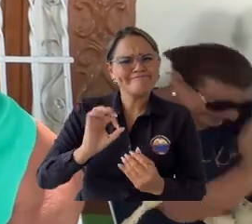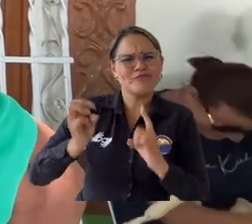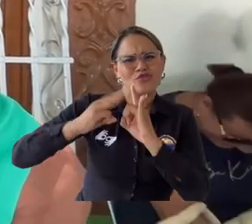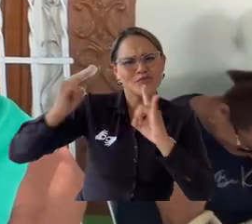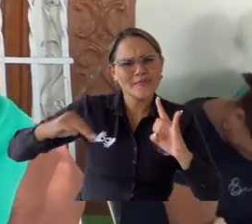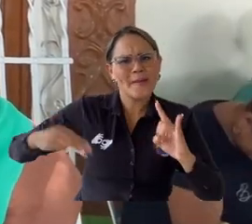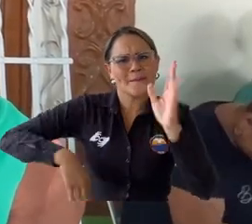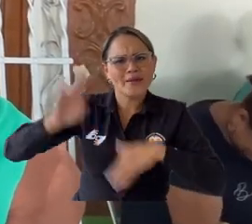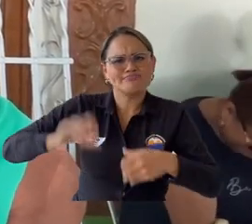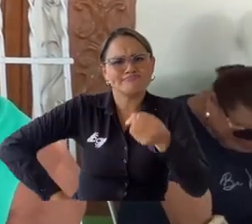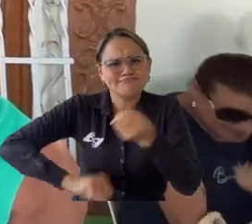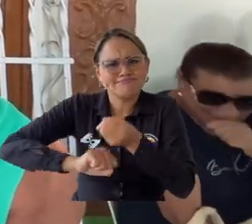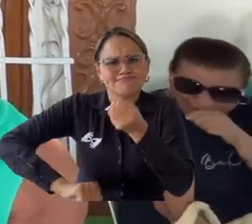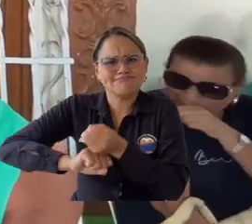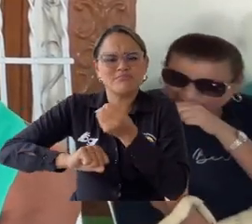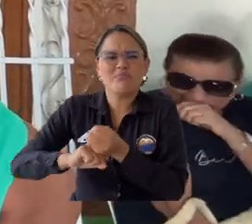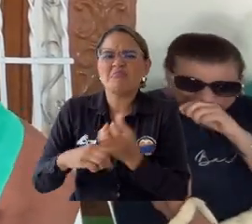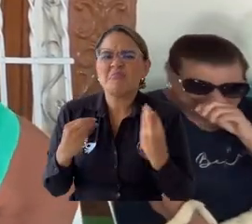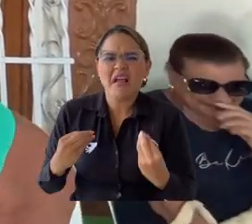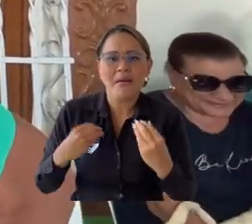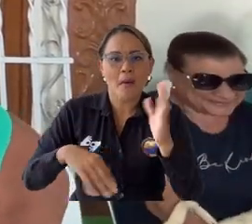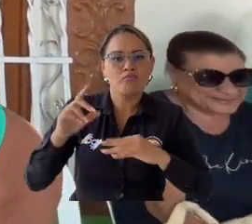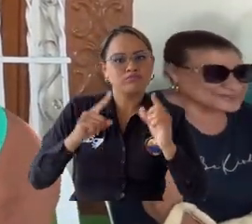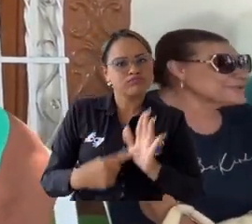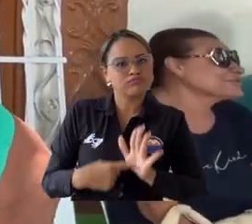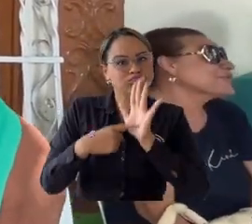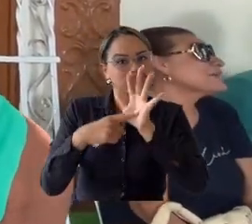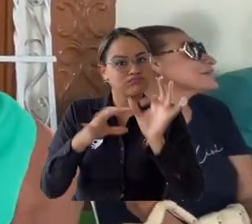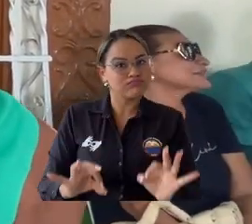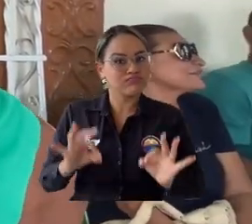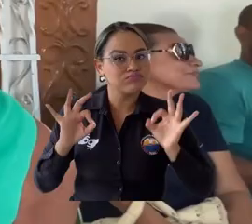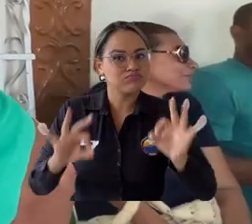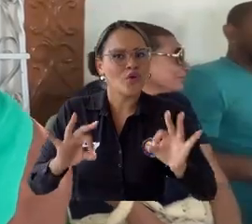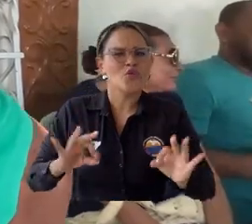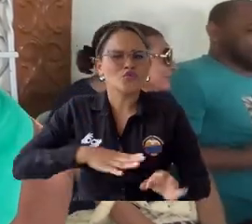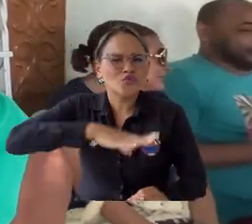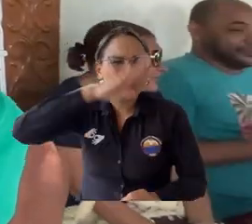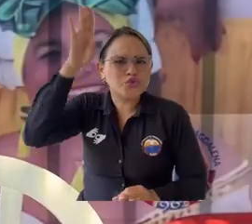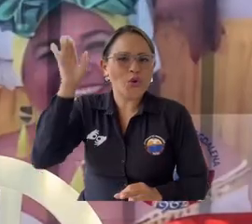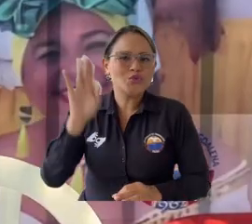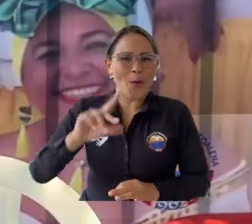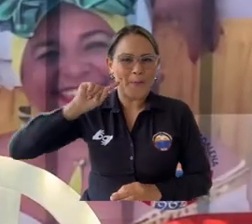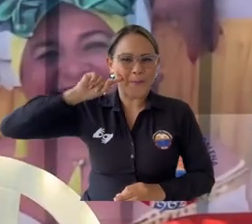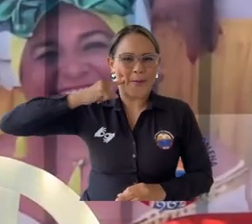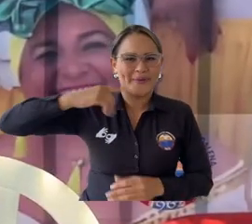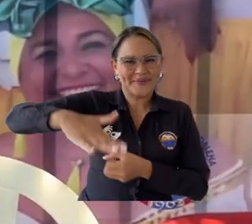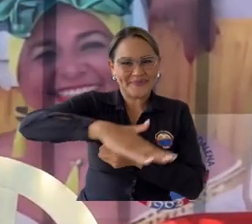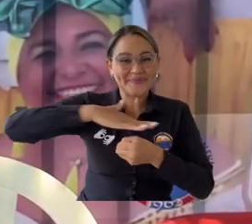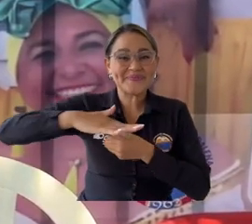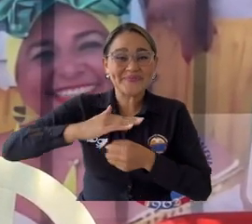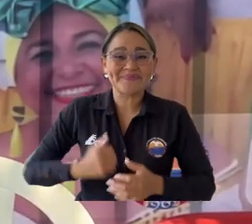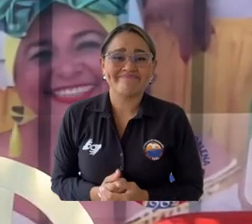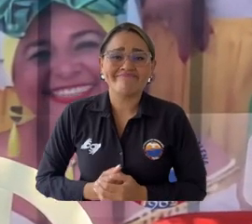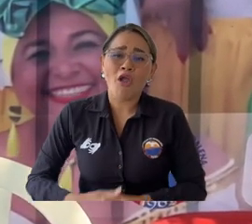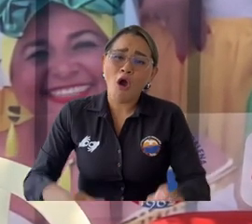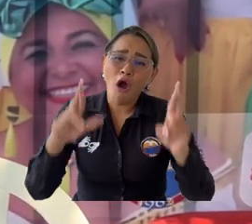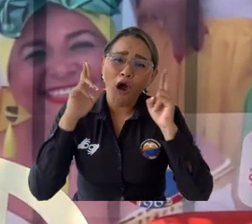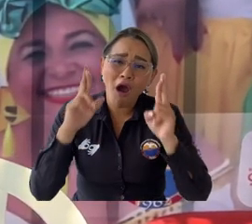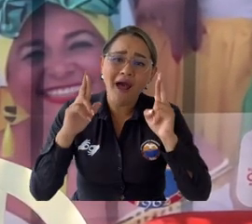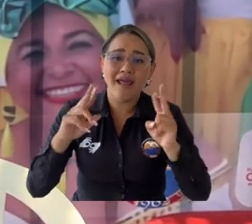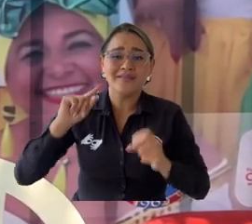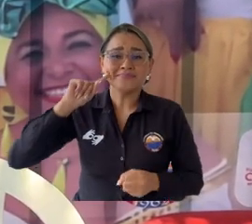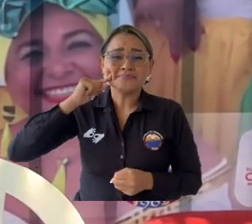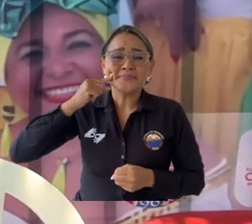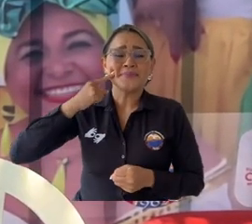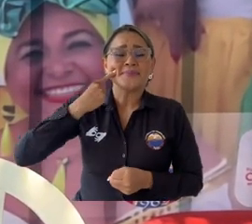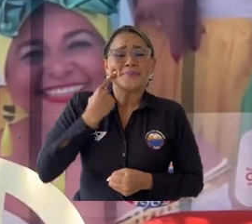fin de resaltar y darle mérito a esta tradición mamatoquera. Que no se pierda esta tradición, porque la juventud